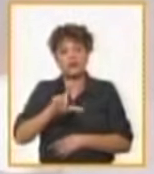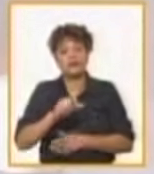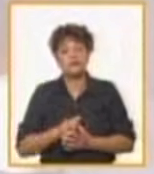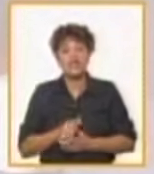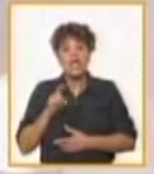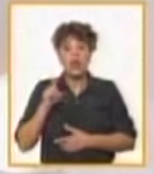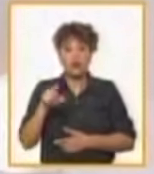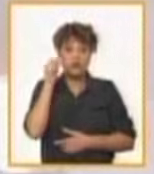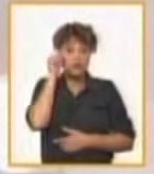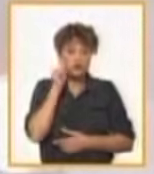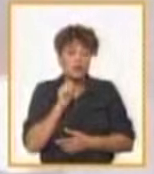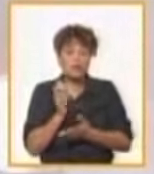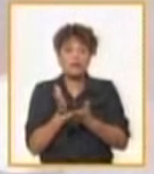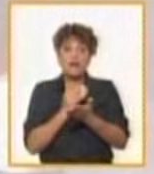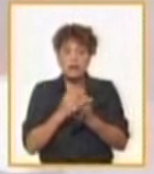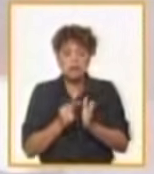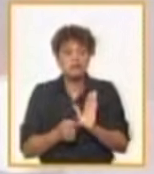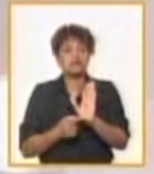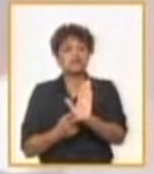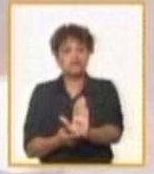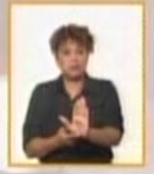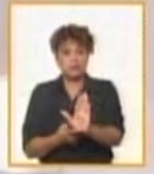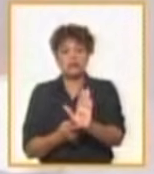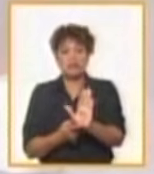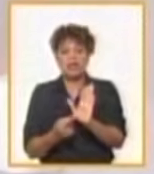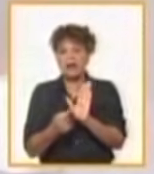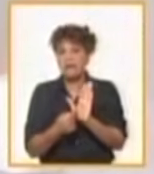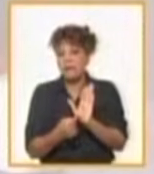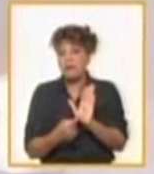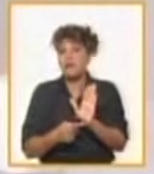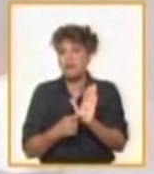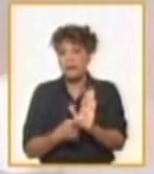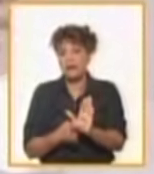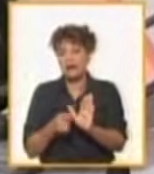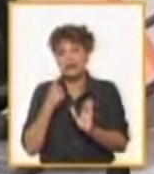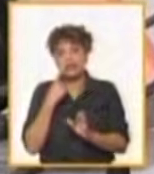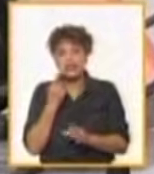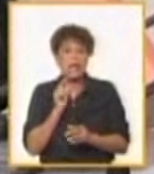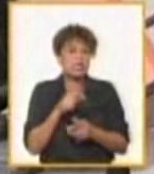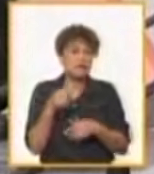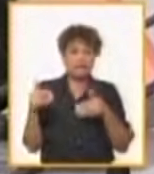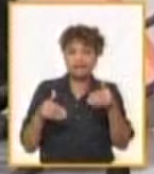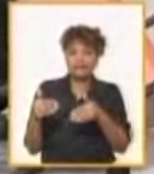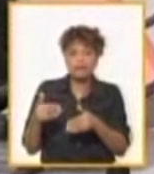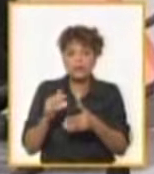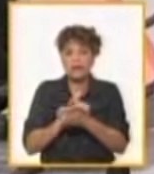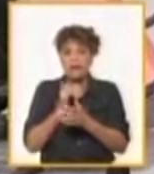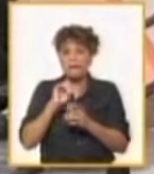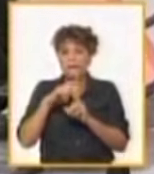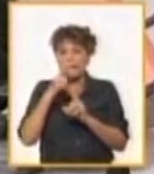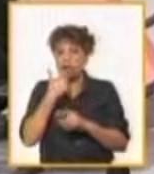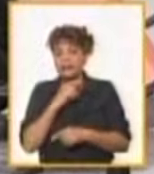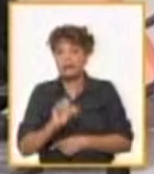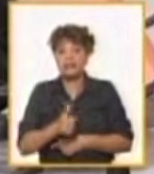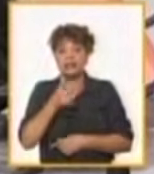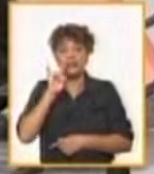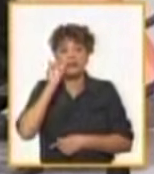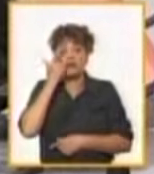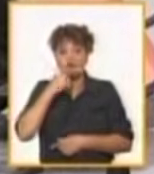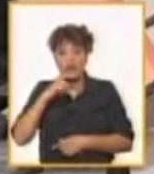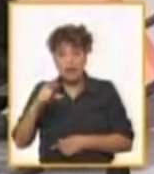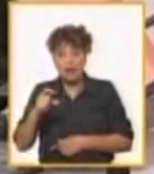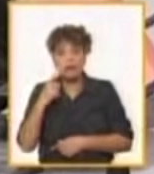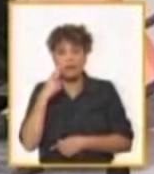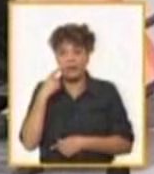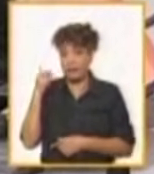libro presentamos, y que estuvo ahí Marta Bonet, presidenta de la Unidad, y lo presentó Enrique